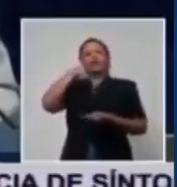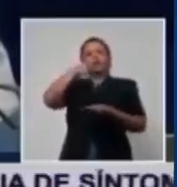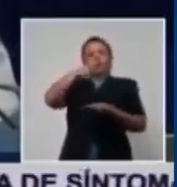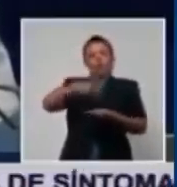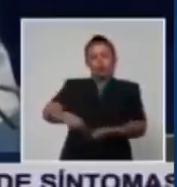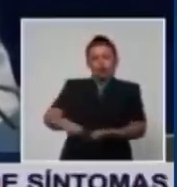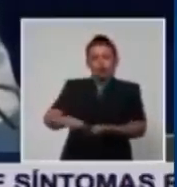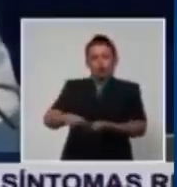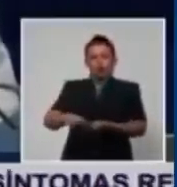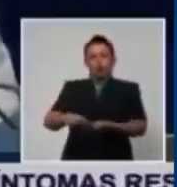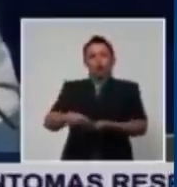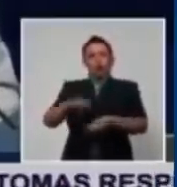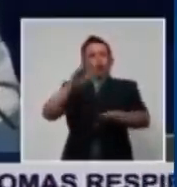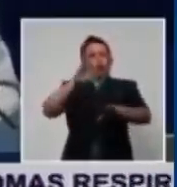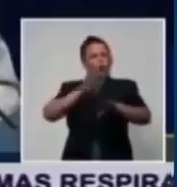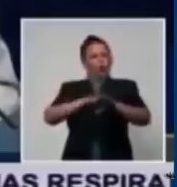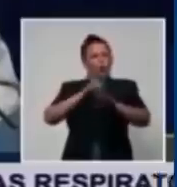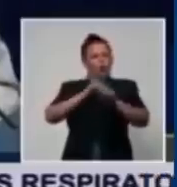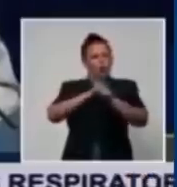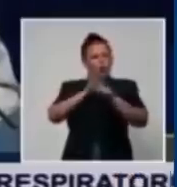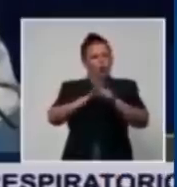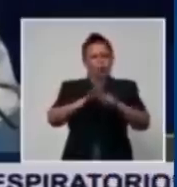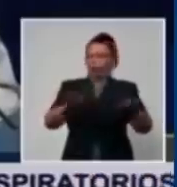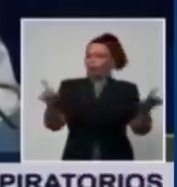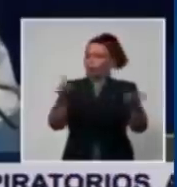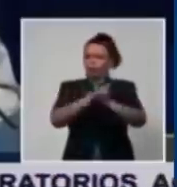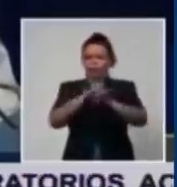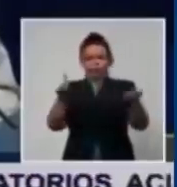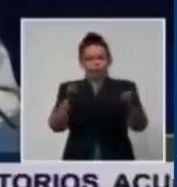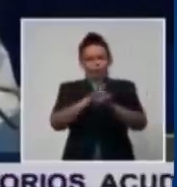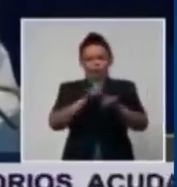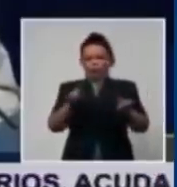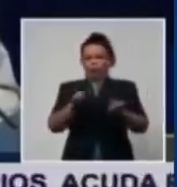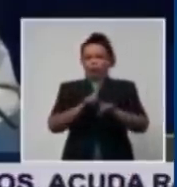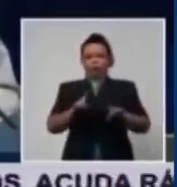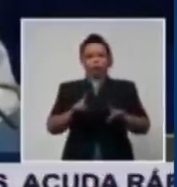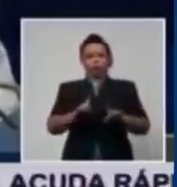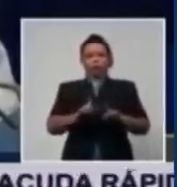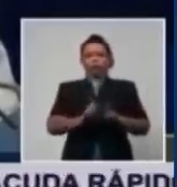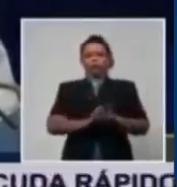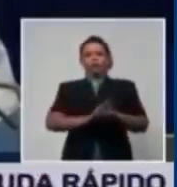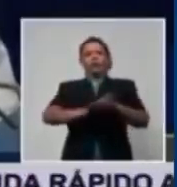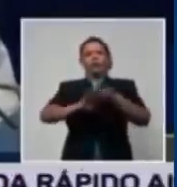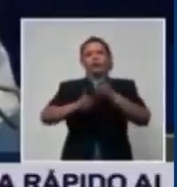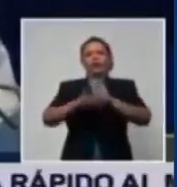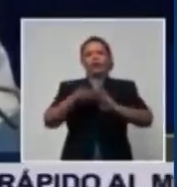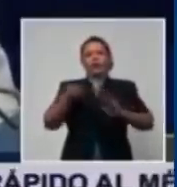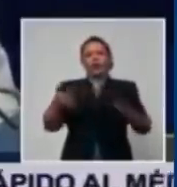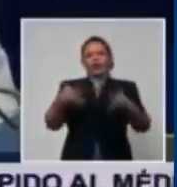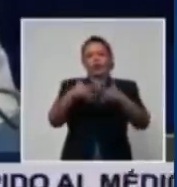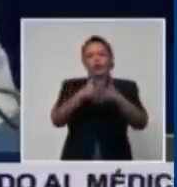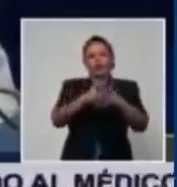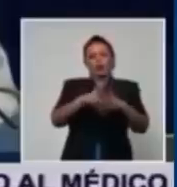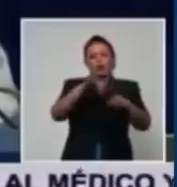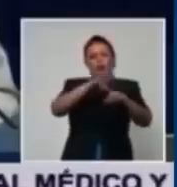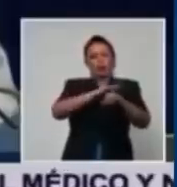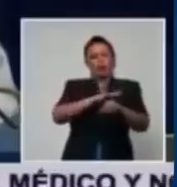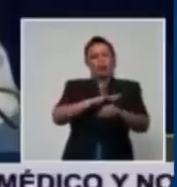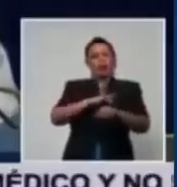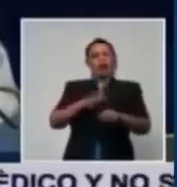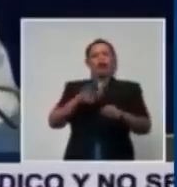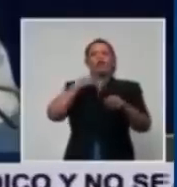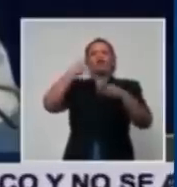no ocurrió ni por COVID ni con COVID. Fue una enfermedad, un grupo de complicaciones muy